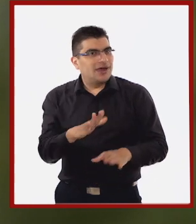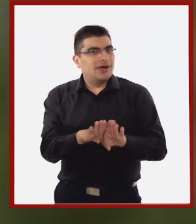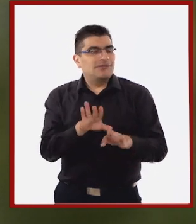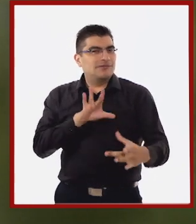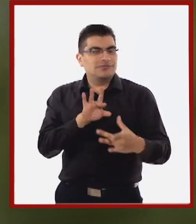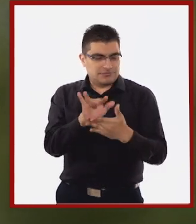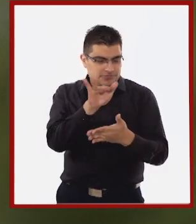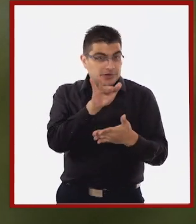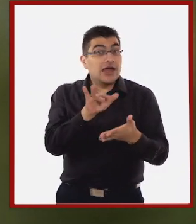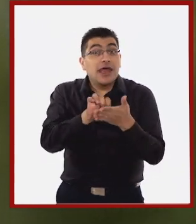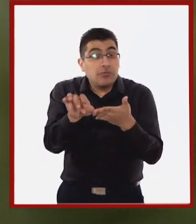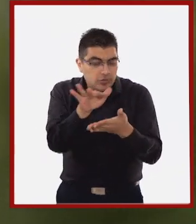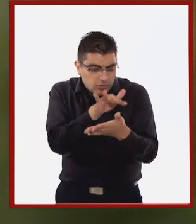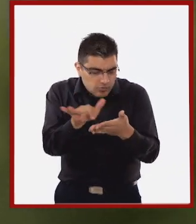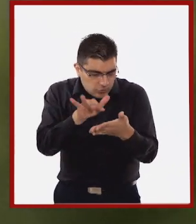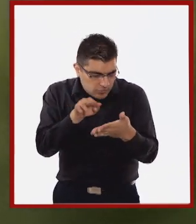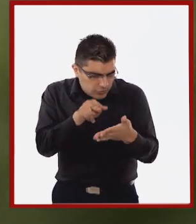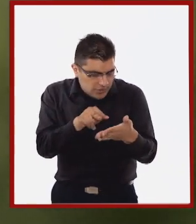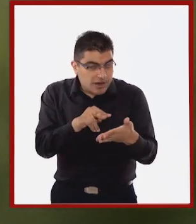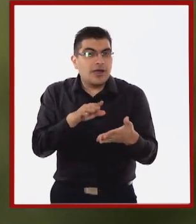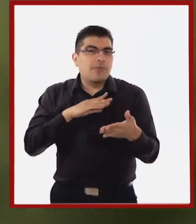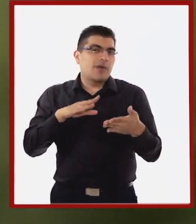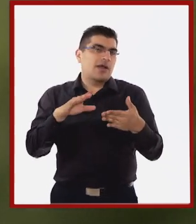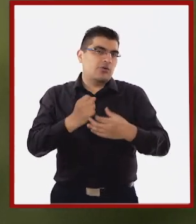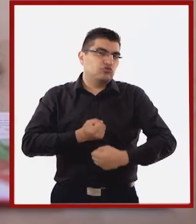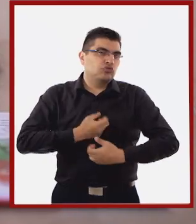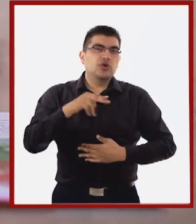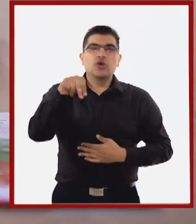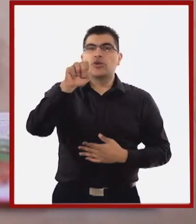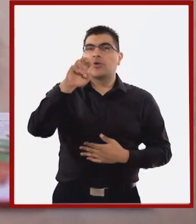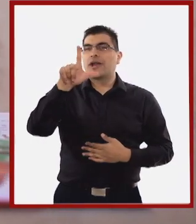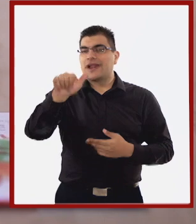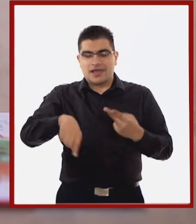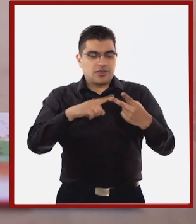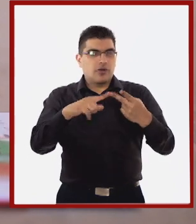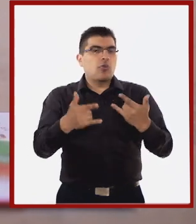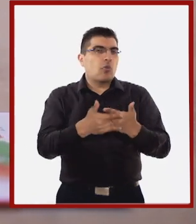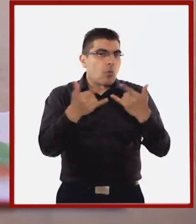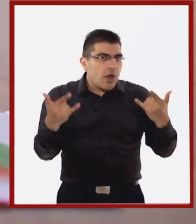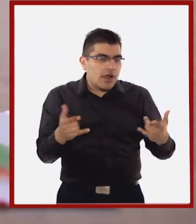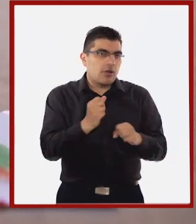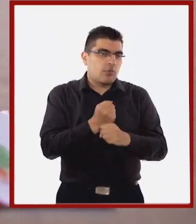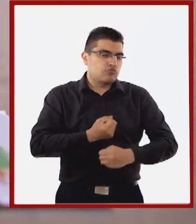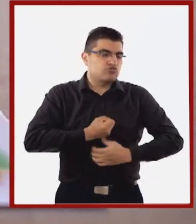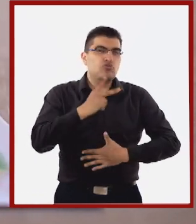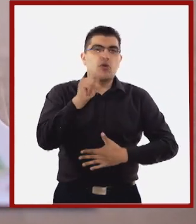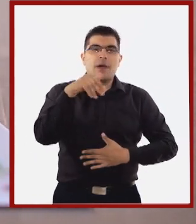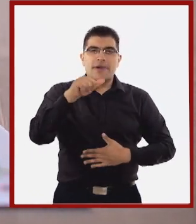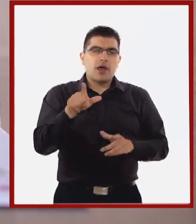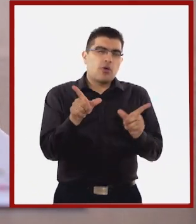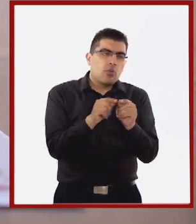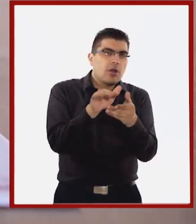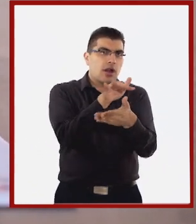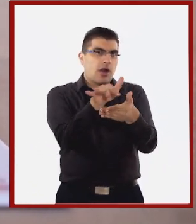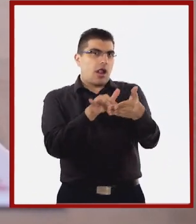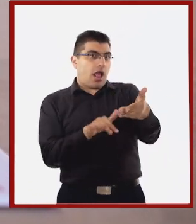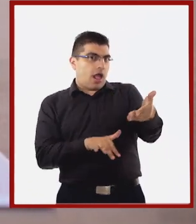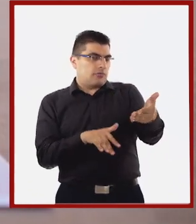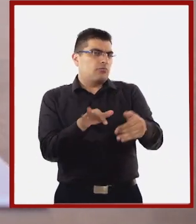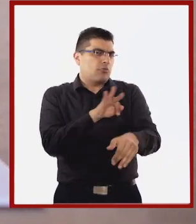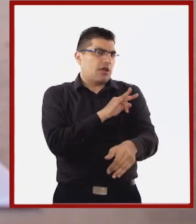al leer, qué sé yo, una novela, un cuento, un poema, ya sea corto o largo. Y se trata